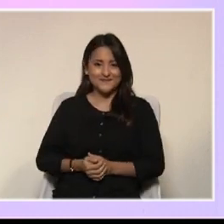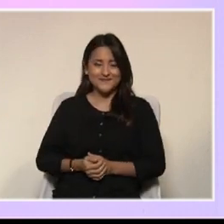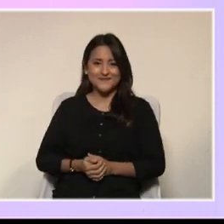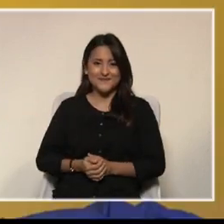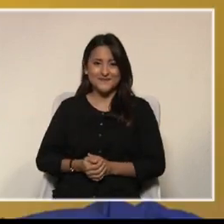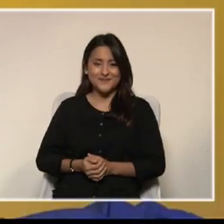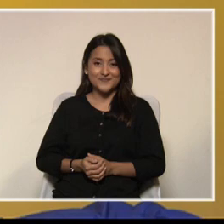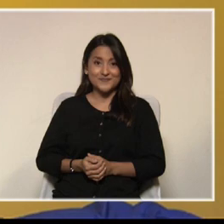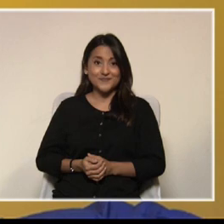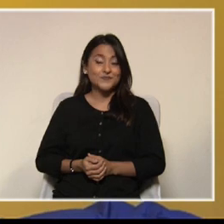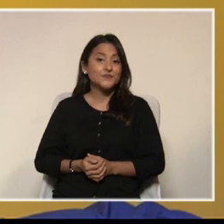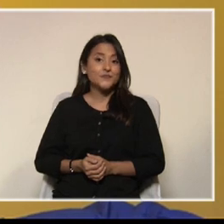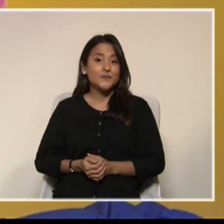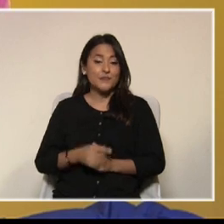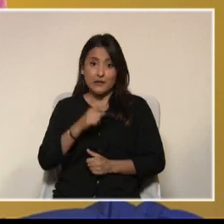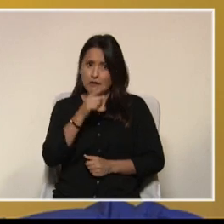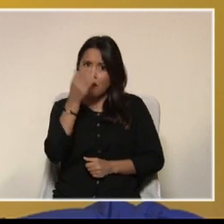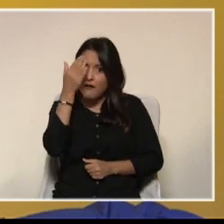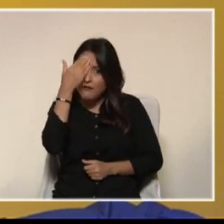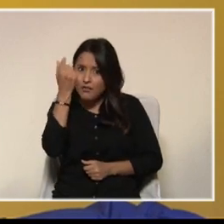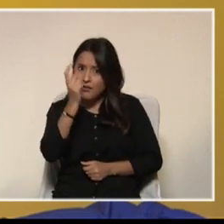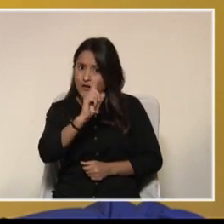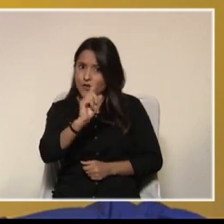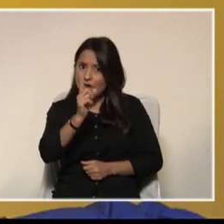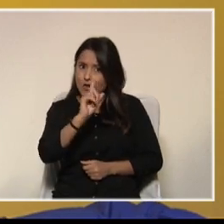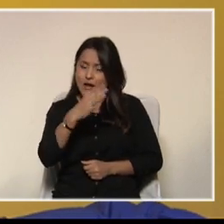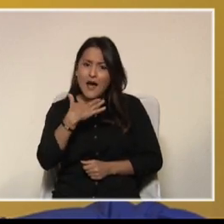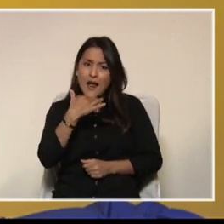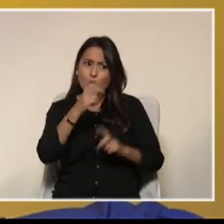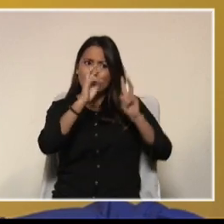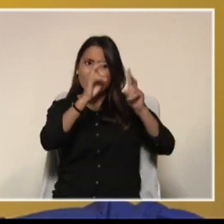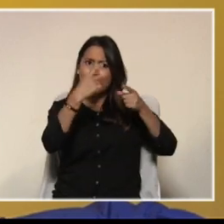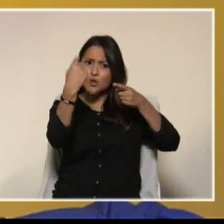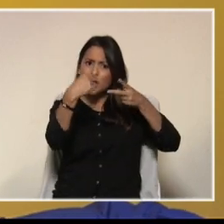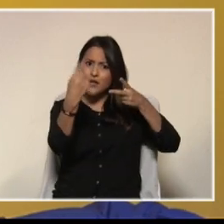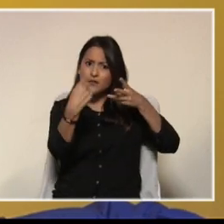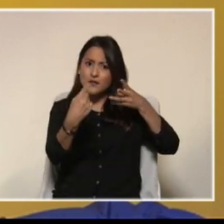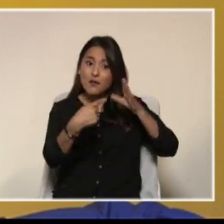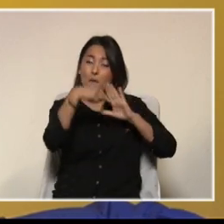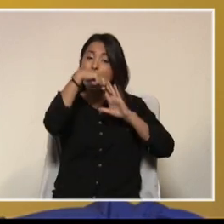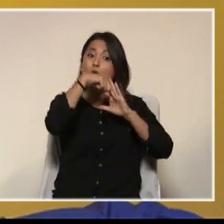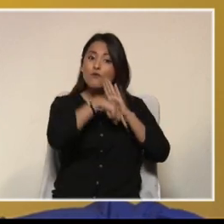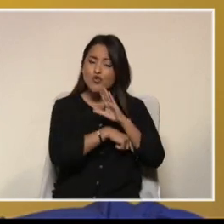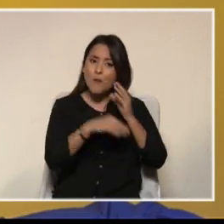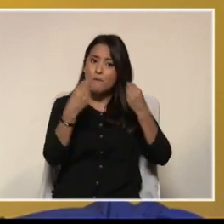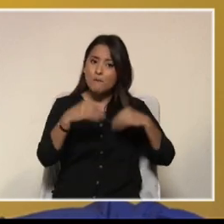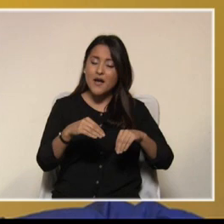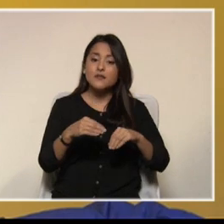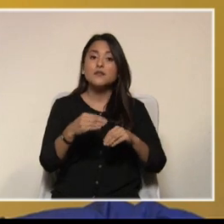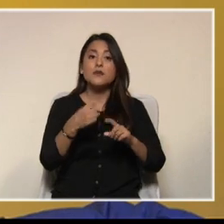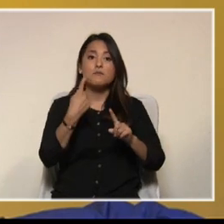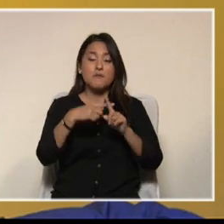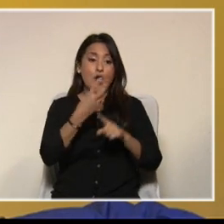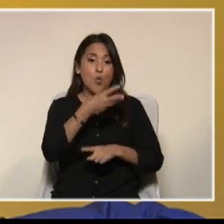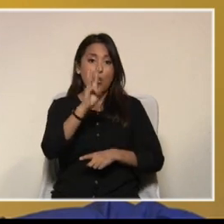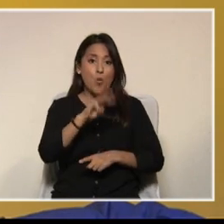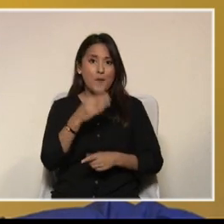@FamiliaEscuela1. Y no se olviden de profundizar en los contenidos y contactar nuestra página